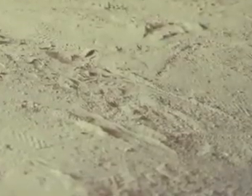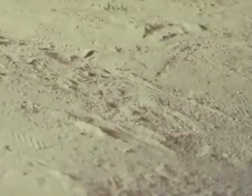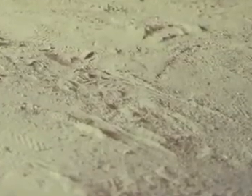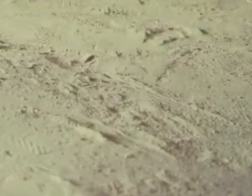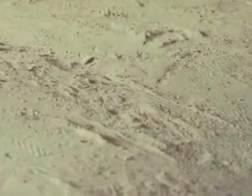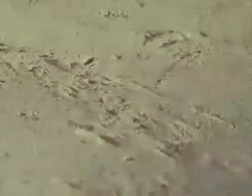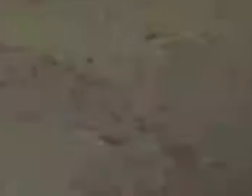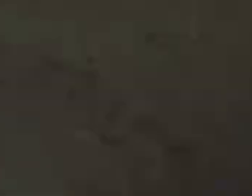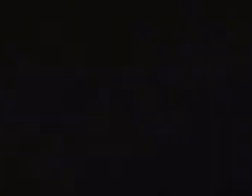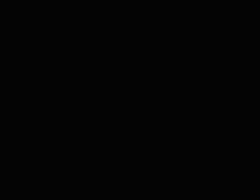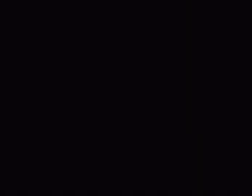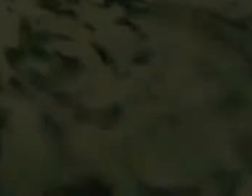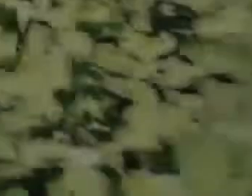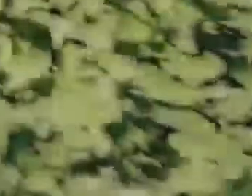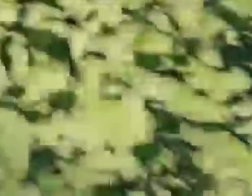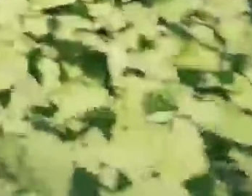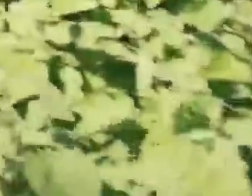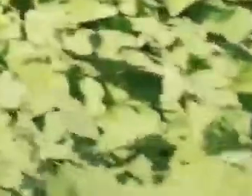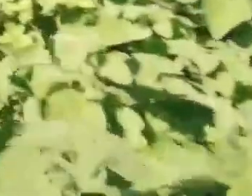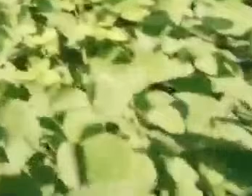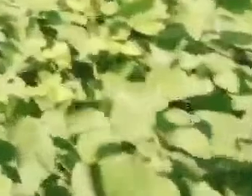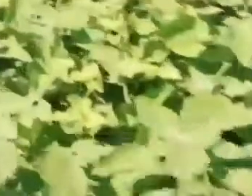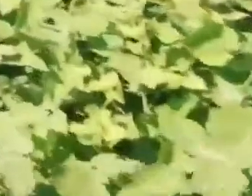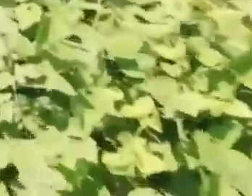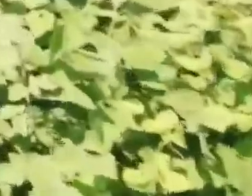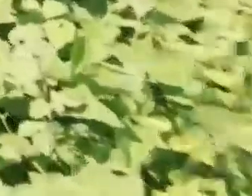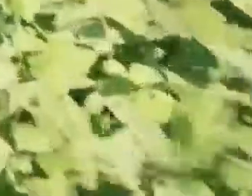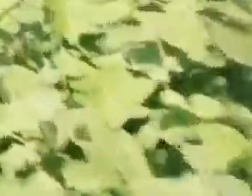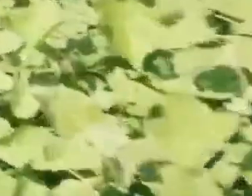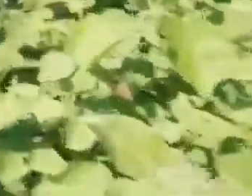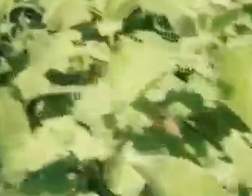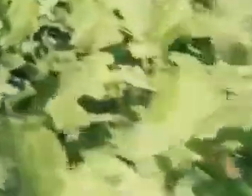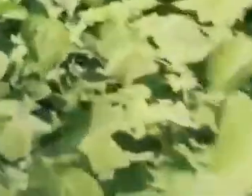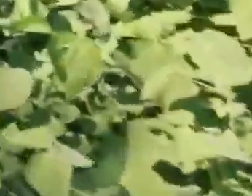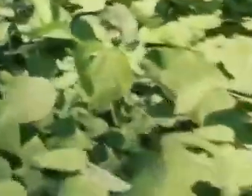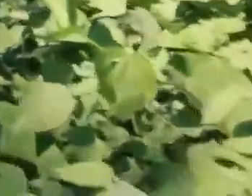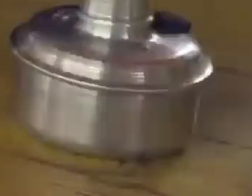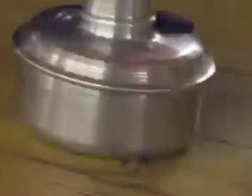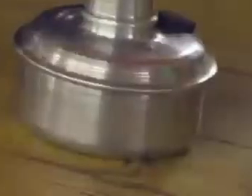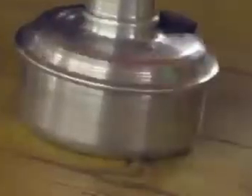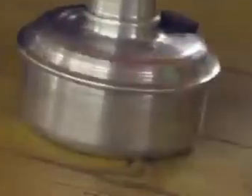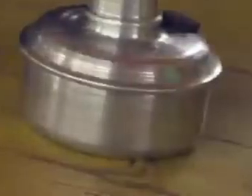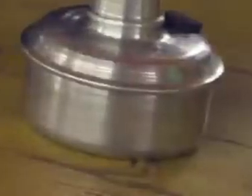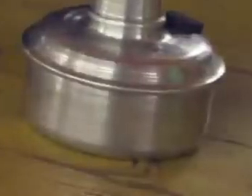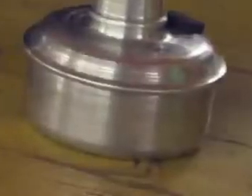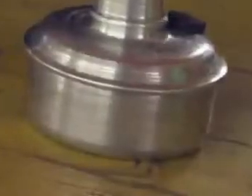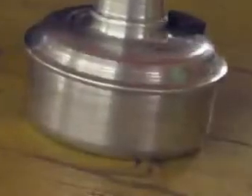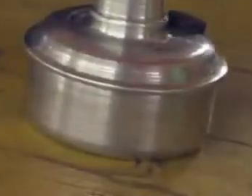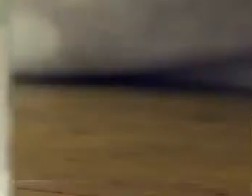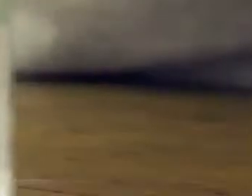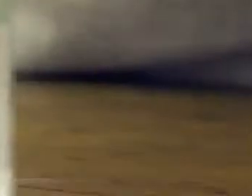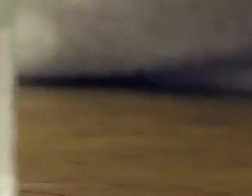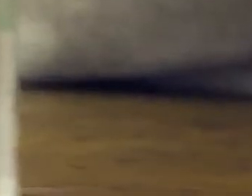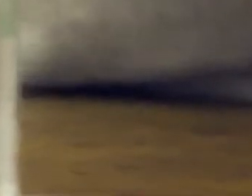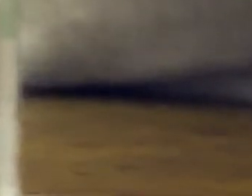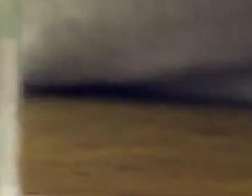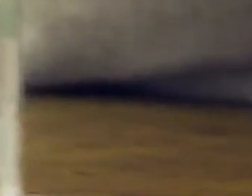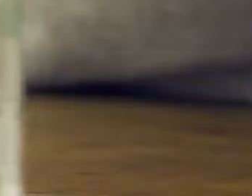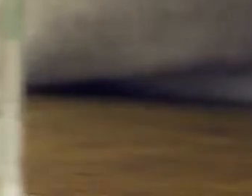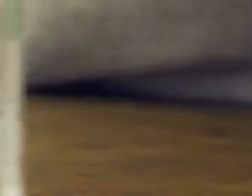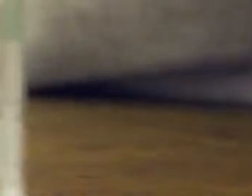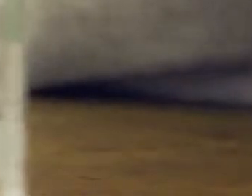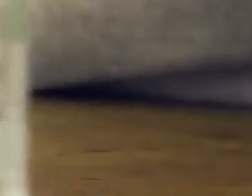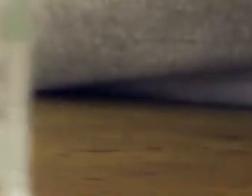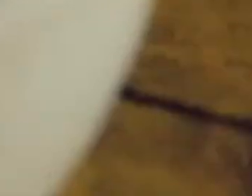Lo que hemos buscado durante este tiempo es juntar las dos visiones, la visión científica con la